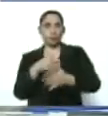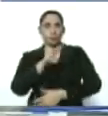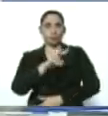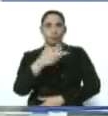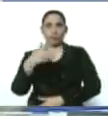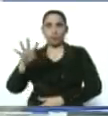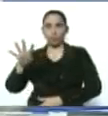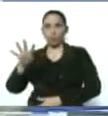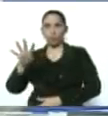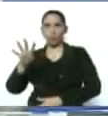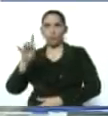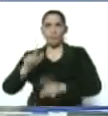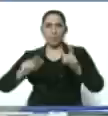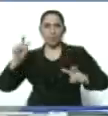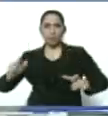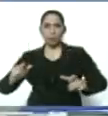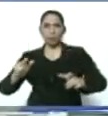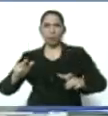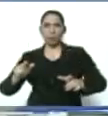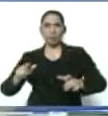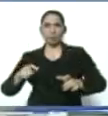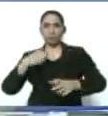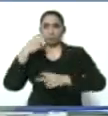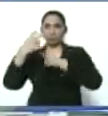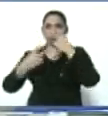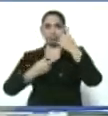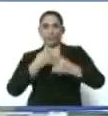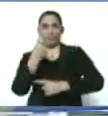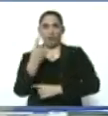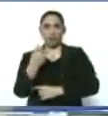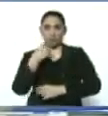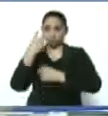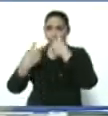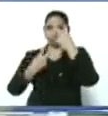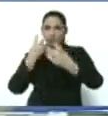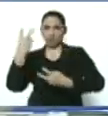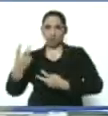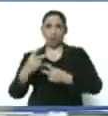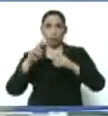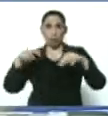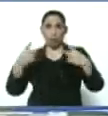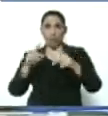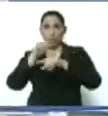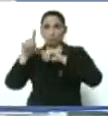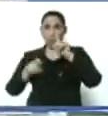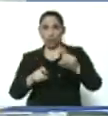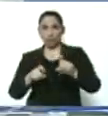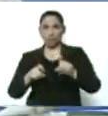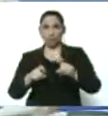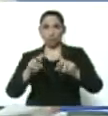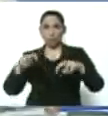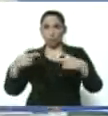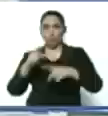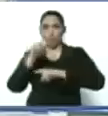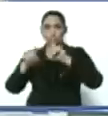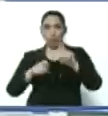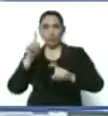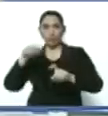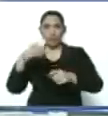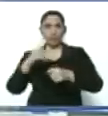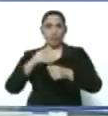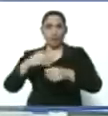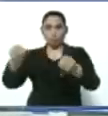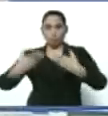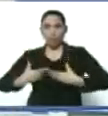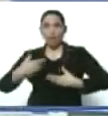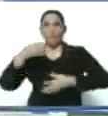55.234 casos a visitar en la nueva encuesta. La nueva encuesta también nos da datos que hay que